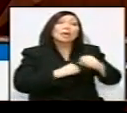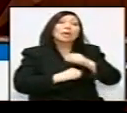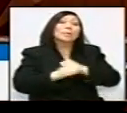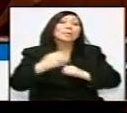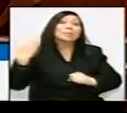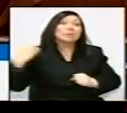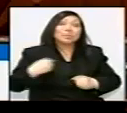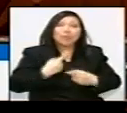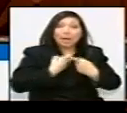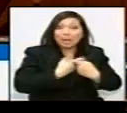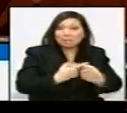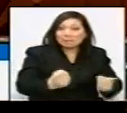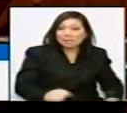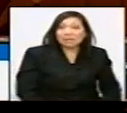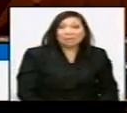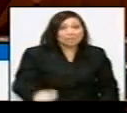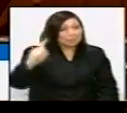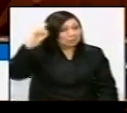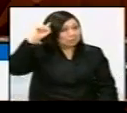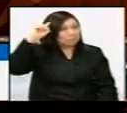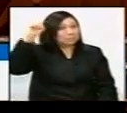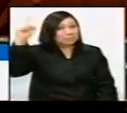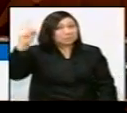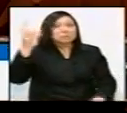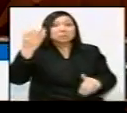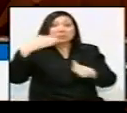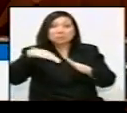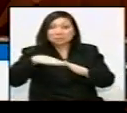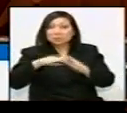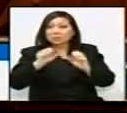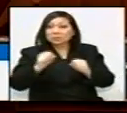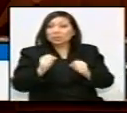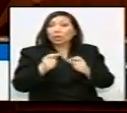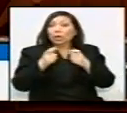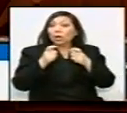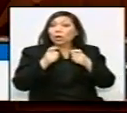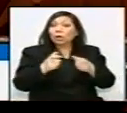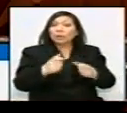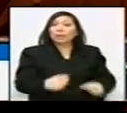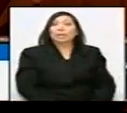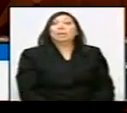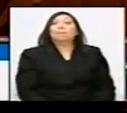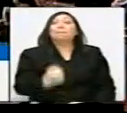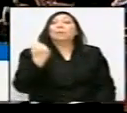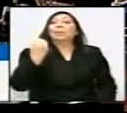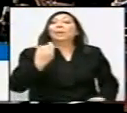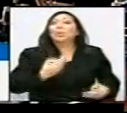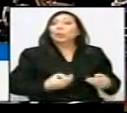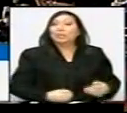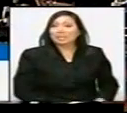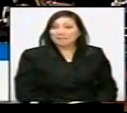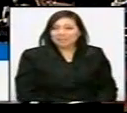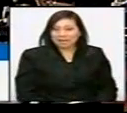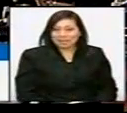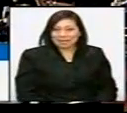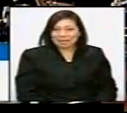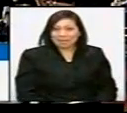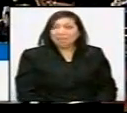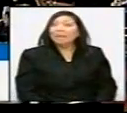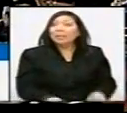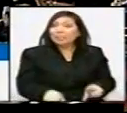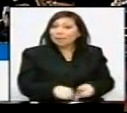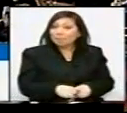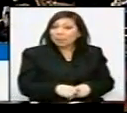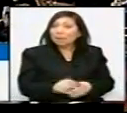pasado. Se creó la Autoridad Nacional de Integridad y Control en el Poder Judicial. Se contará